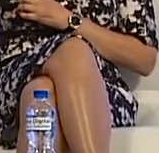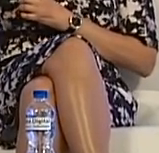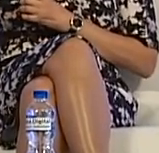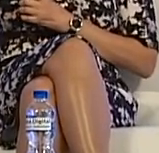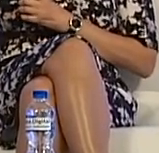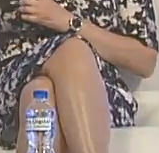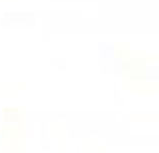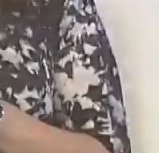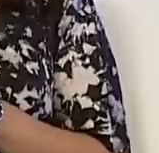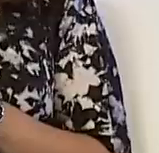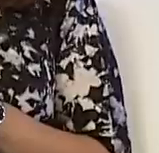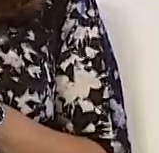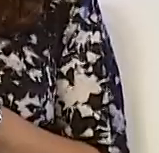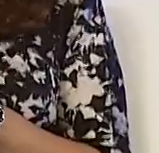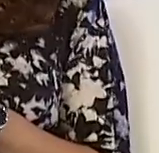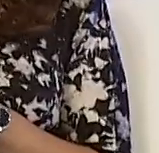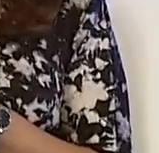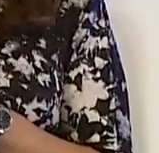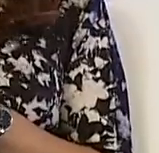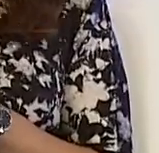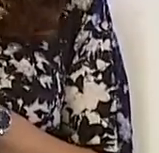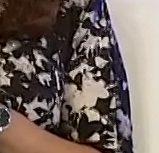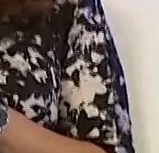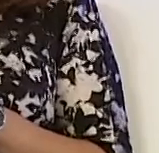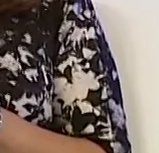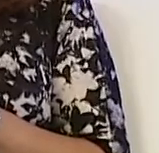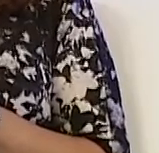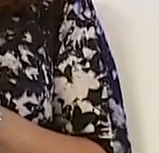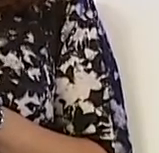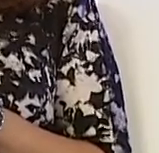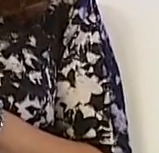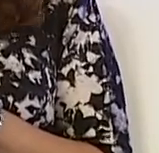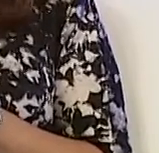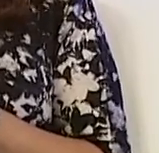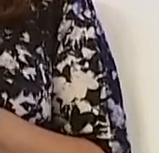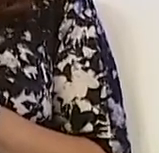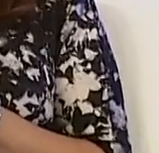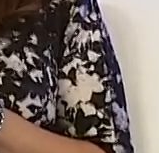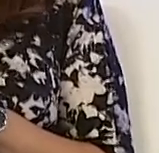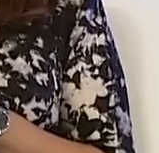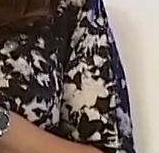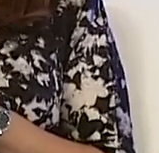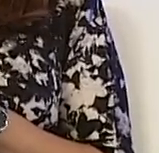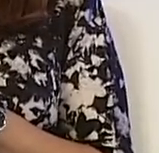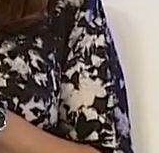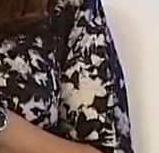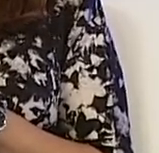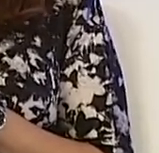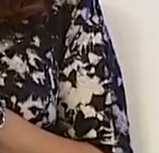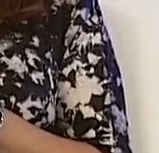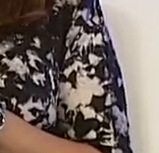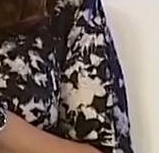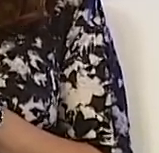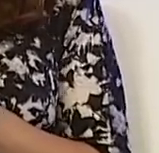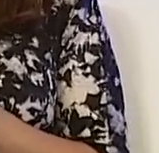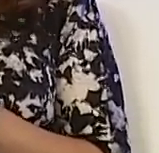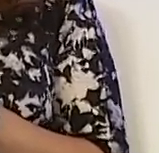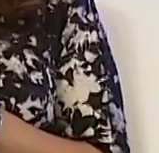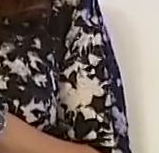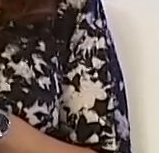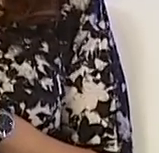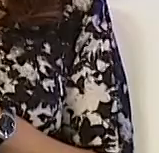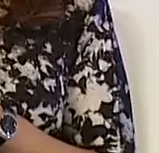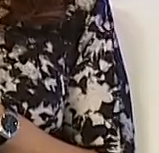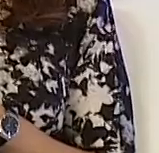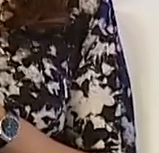que se puede separar. Este pared no es realidad, no se puede hacerlo, porque los